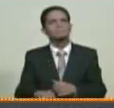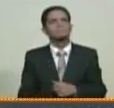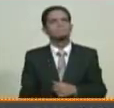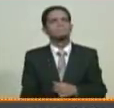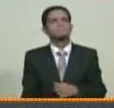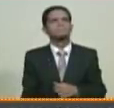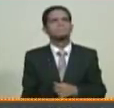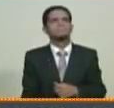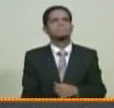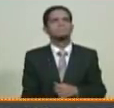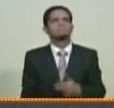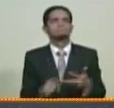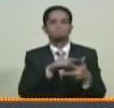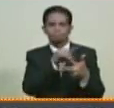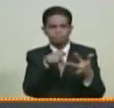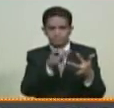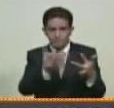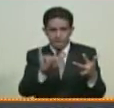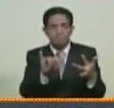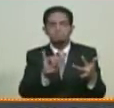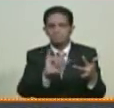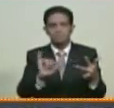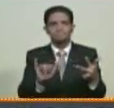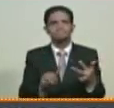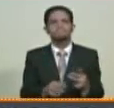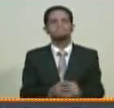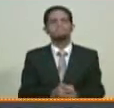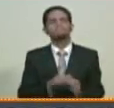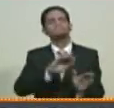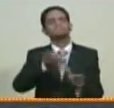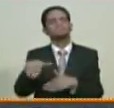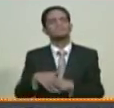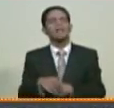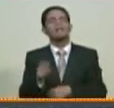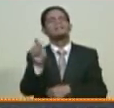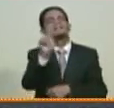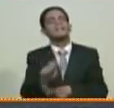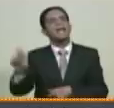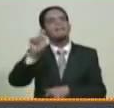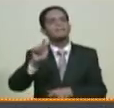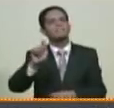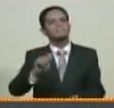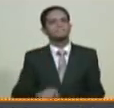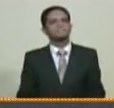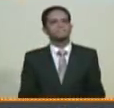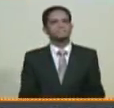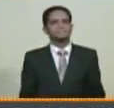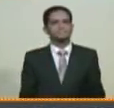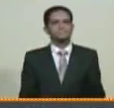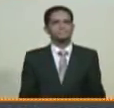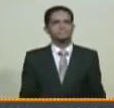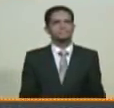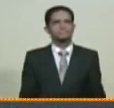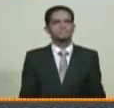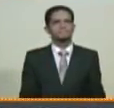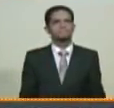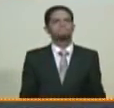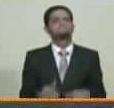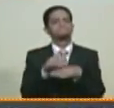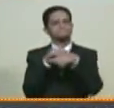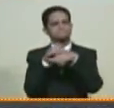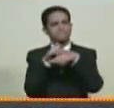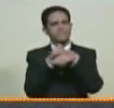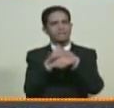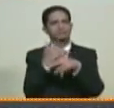pensiones oscar pineda por televen buena estadística está todo bien y disculpe que quiero